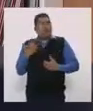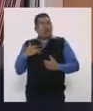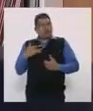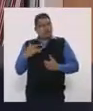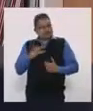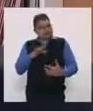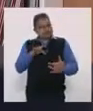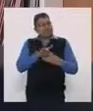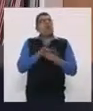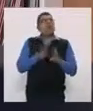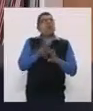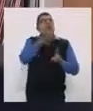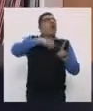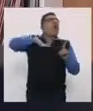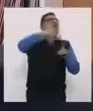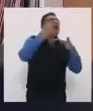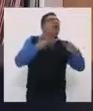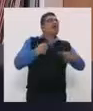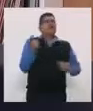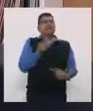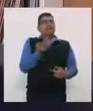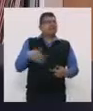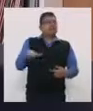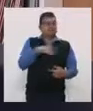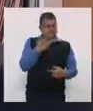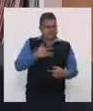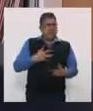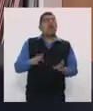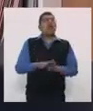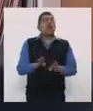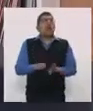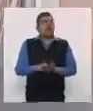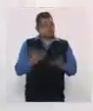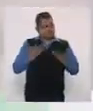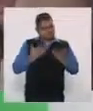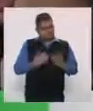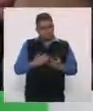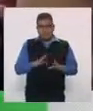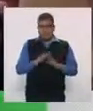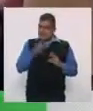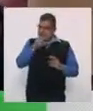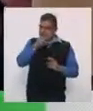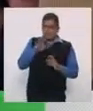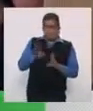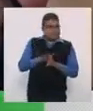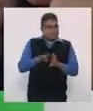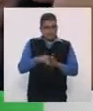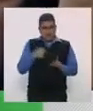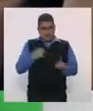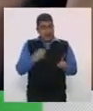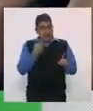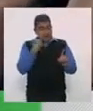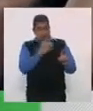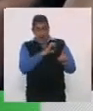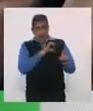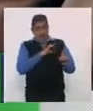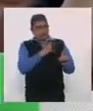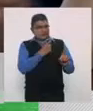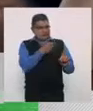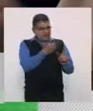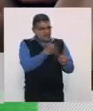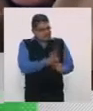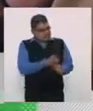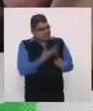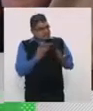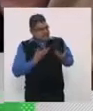bien qué necesitamos los demás, y eso no está... Claro, es una bien. respuesta a la ansiedad que provoca ver a alguien que tú quieres que está sufriendo.